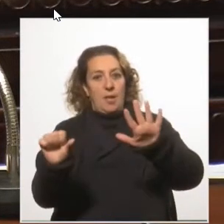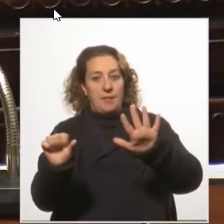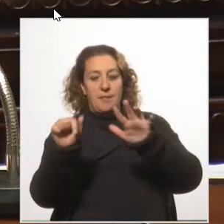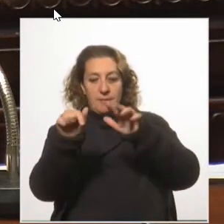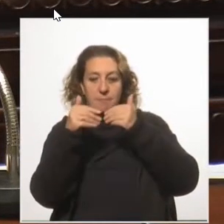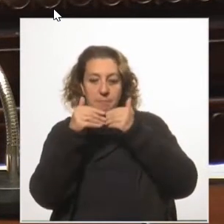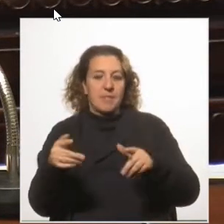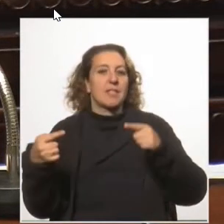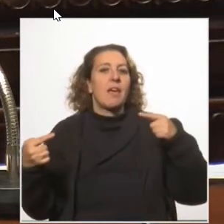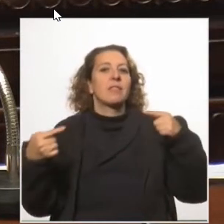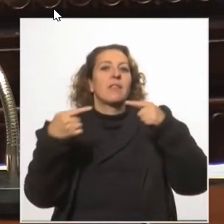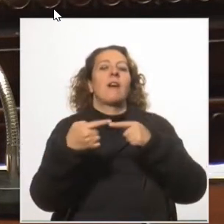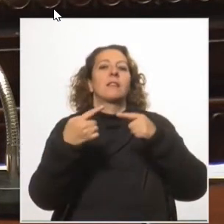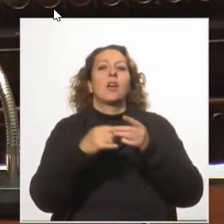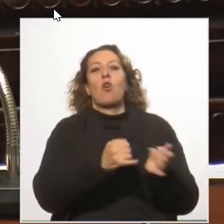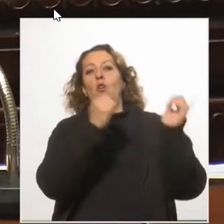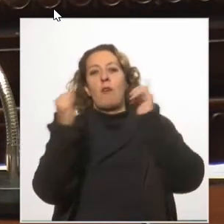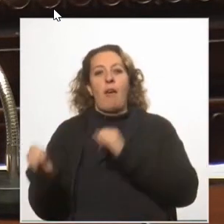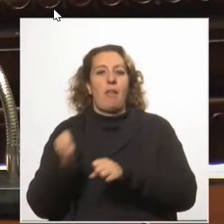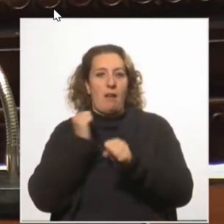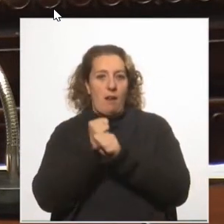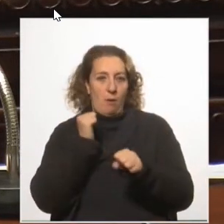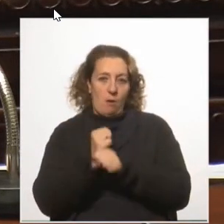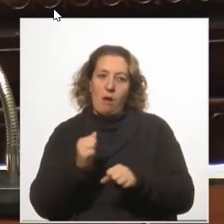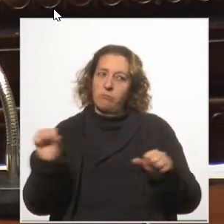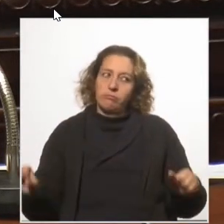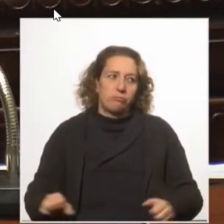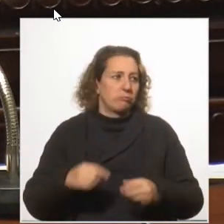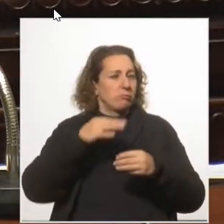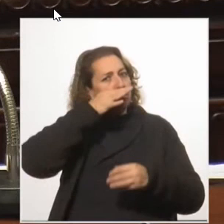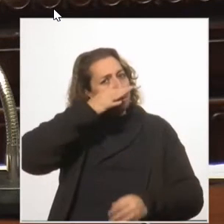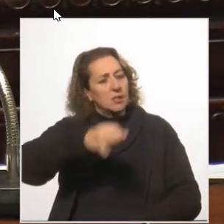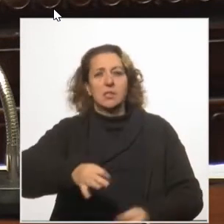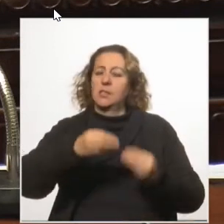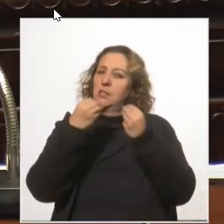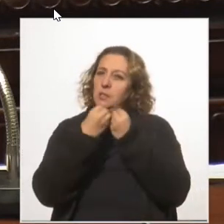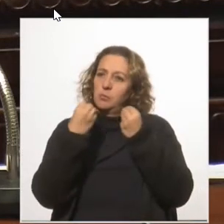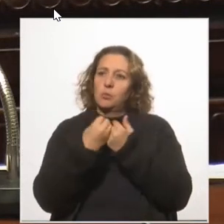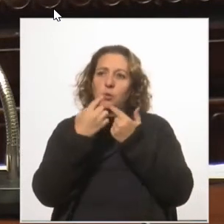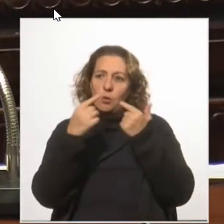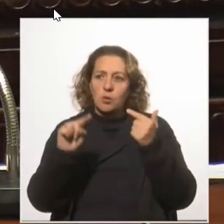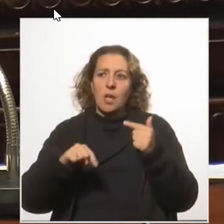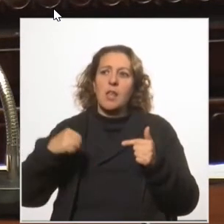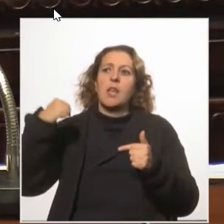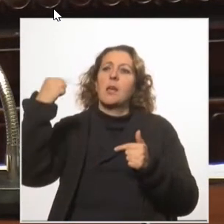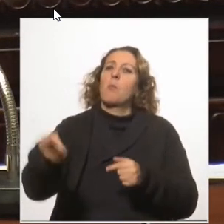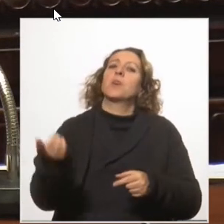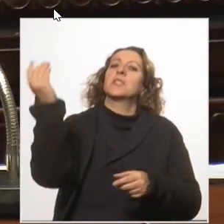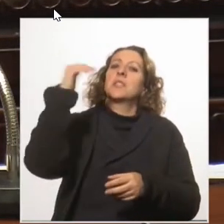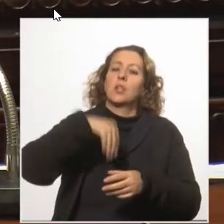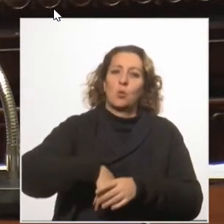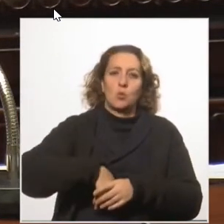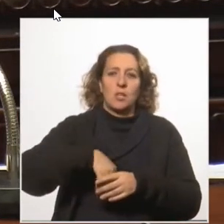el debate sobre la jornada laboral, realiza una serie de agudas apreciaciones que luego incluye en